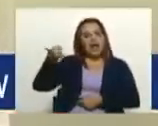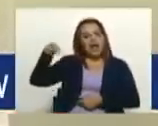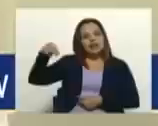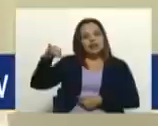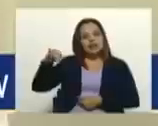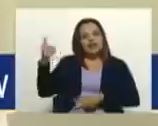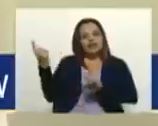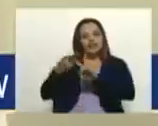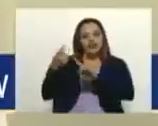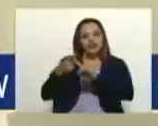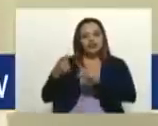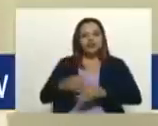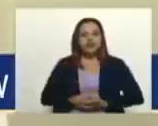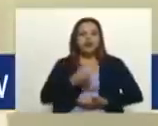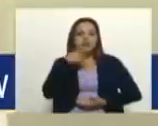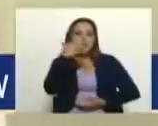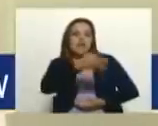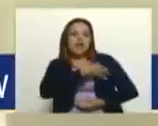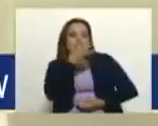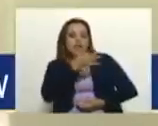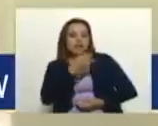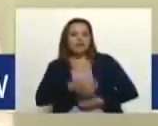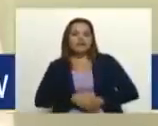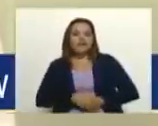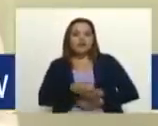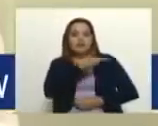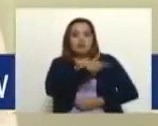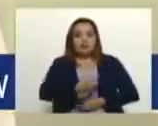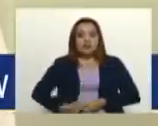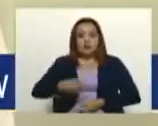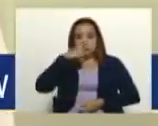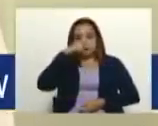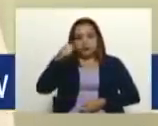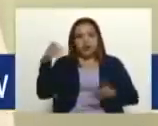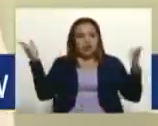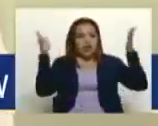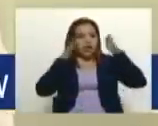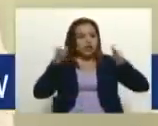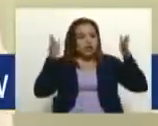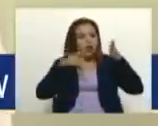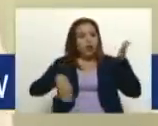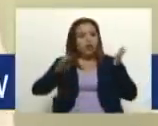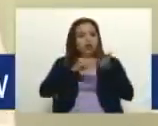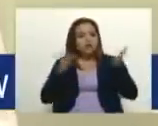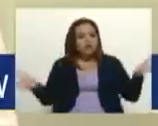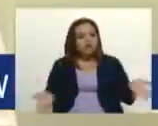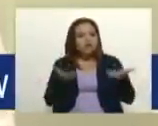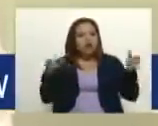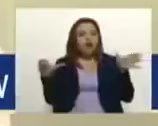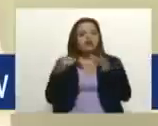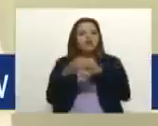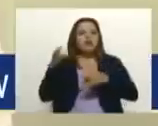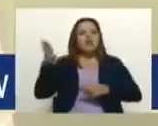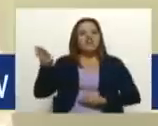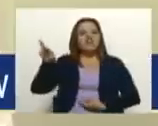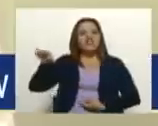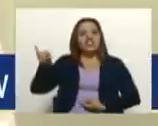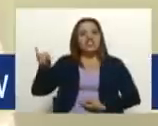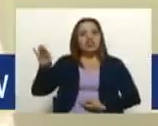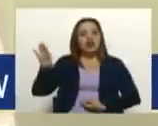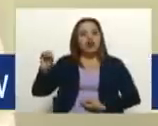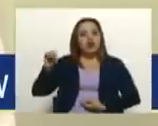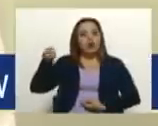Televisión. Muy buenas tardes, el presidente Nicolás Maduro orientó el reimpulso de las bricomiles. En ese sentido, ¿qué